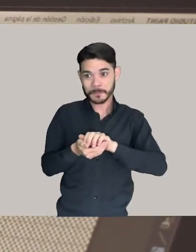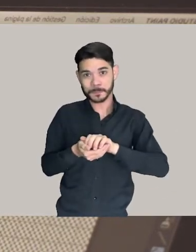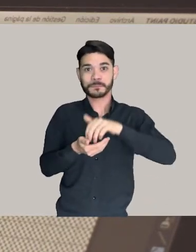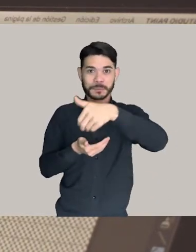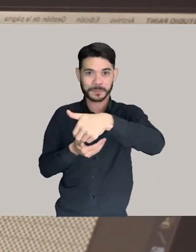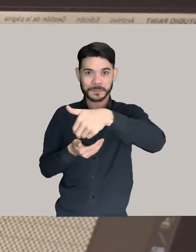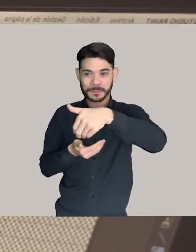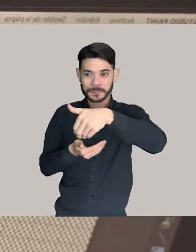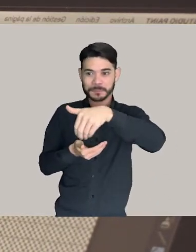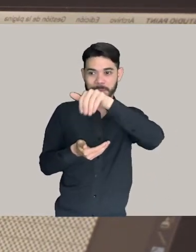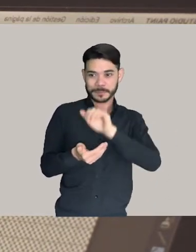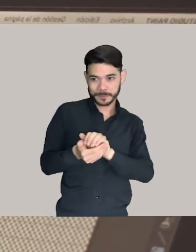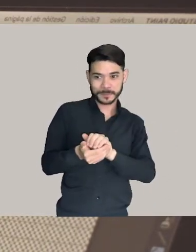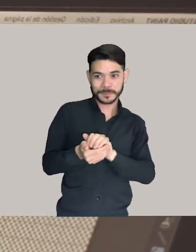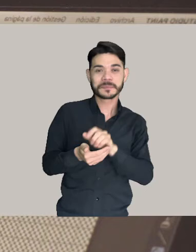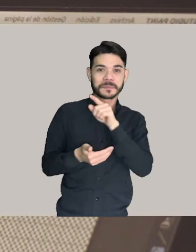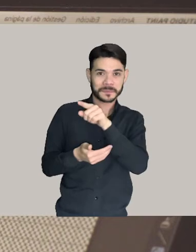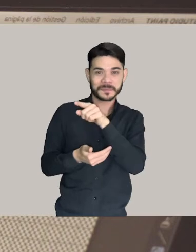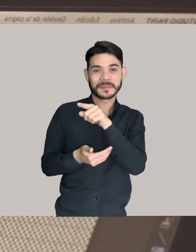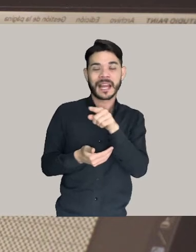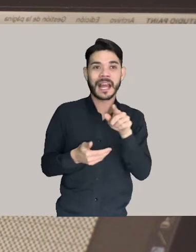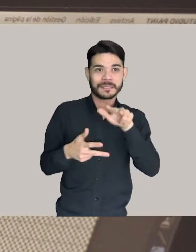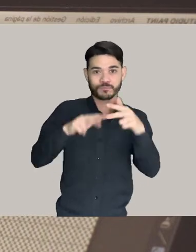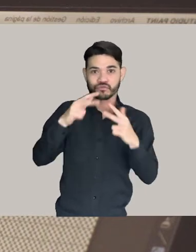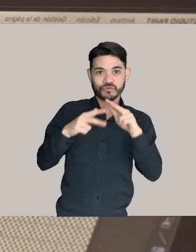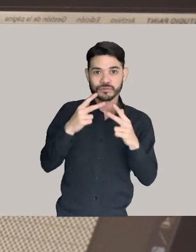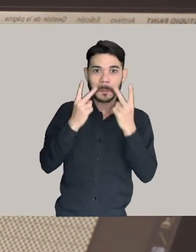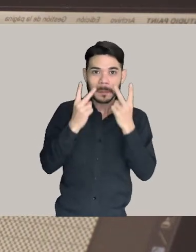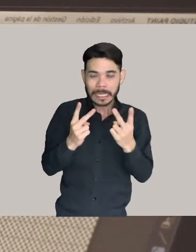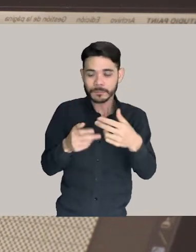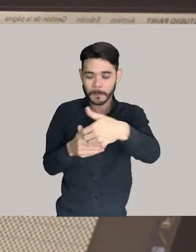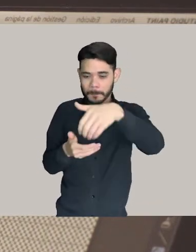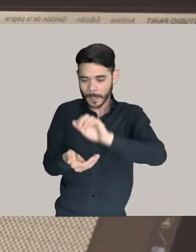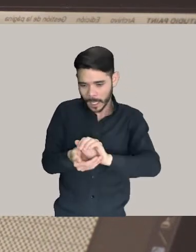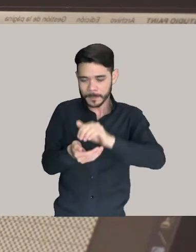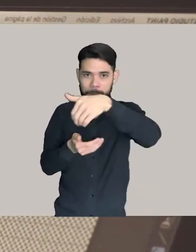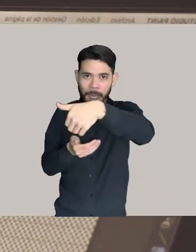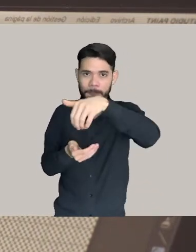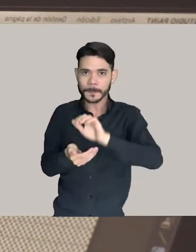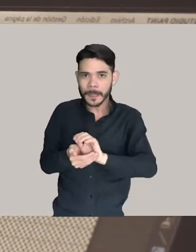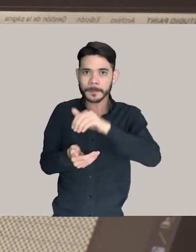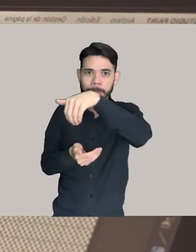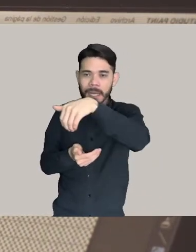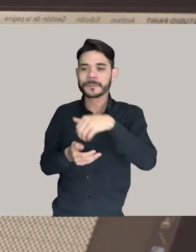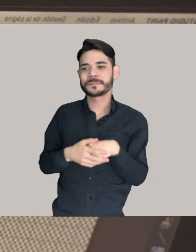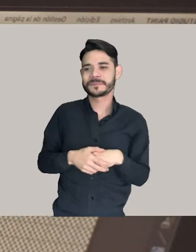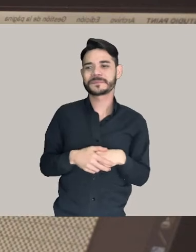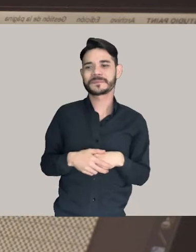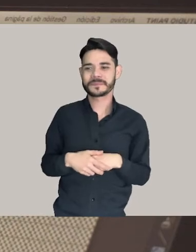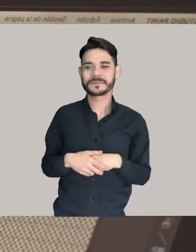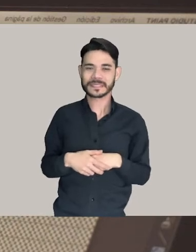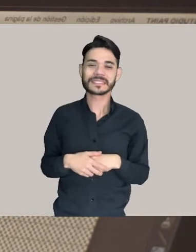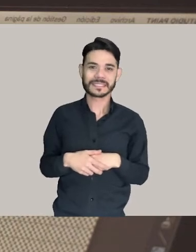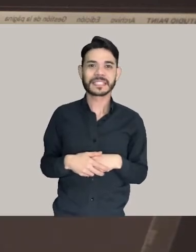después el baúl está abierto. Entonces, en la animación se va a ver el baúl cerrado, el baúl abierto, y se